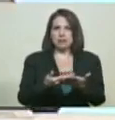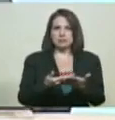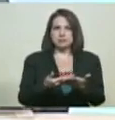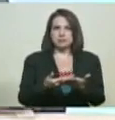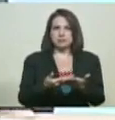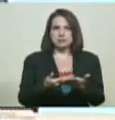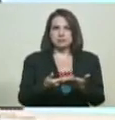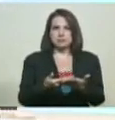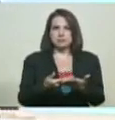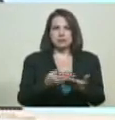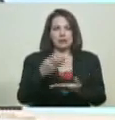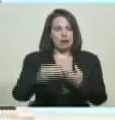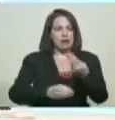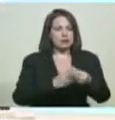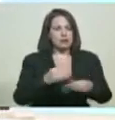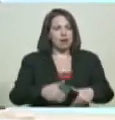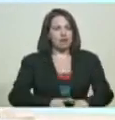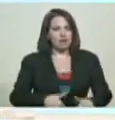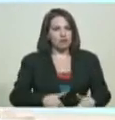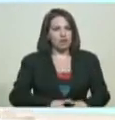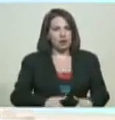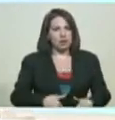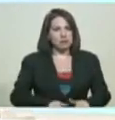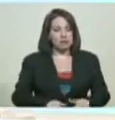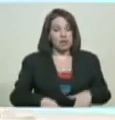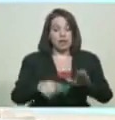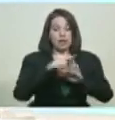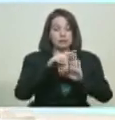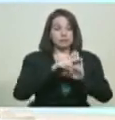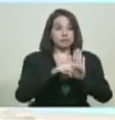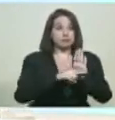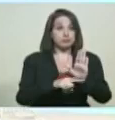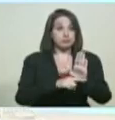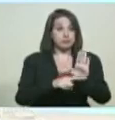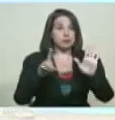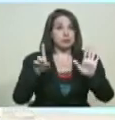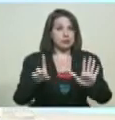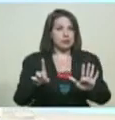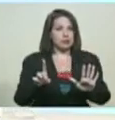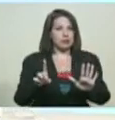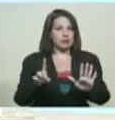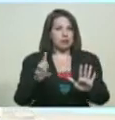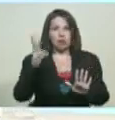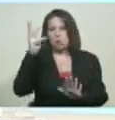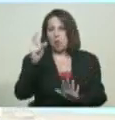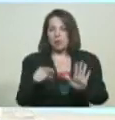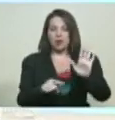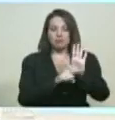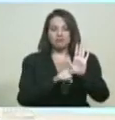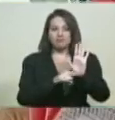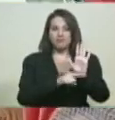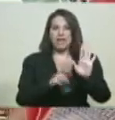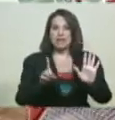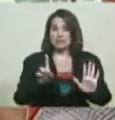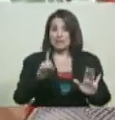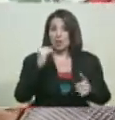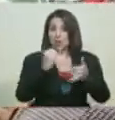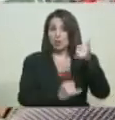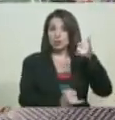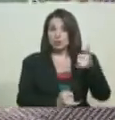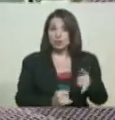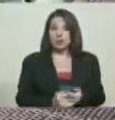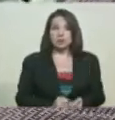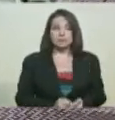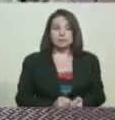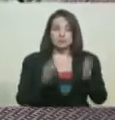hacer un esfuerzo dentro de las seis líneas en la línea número seis yo